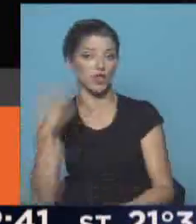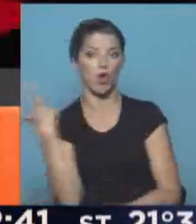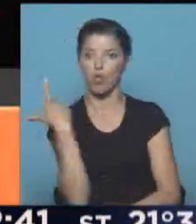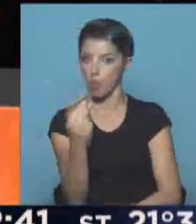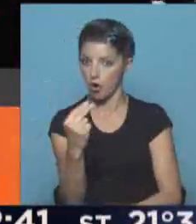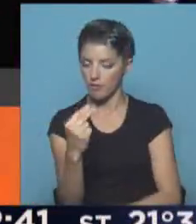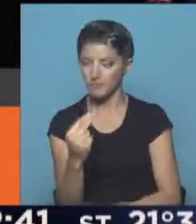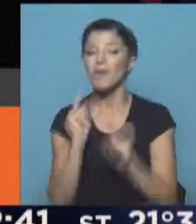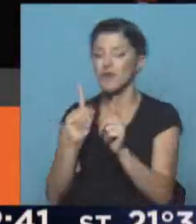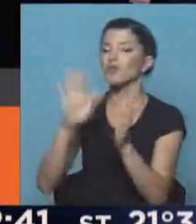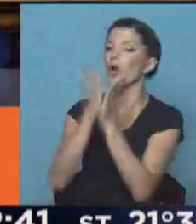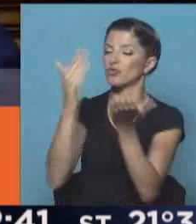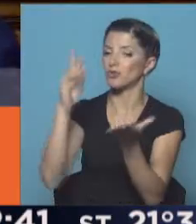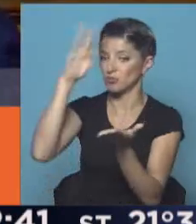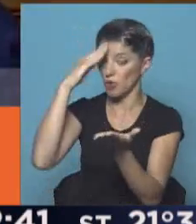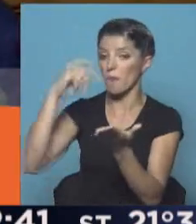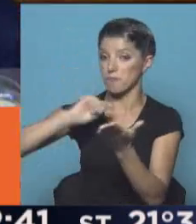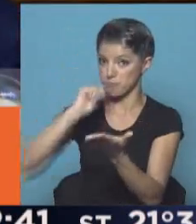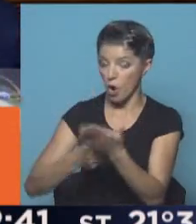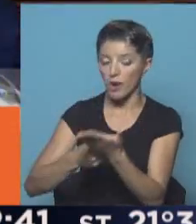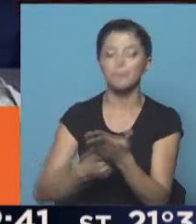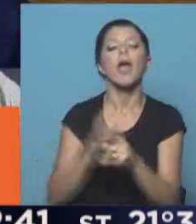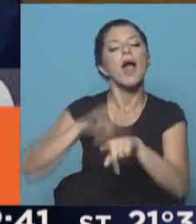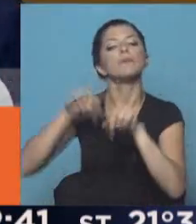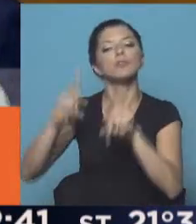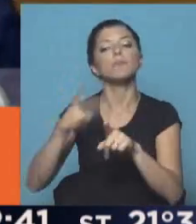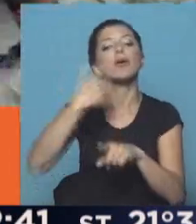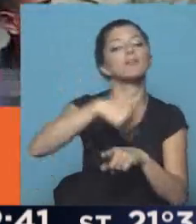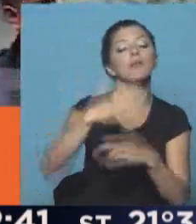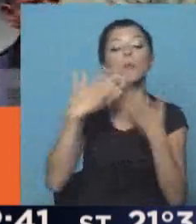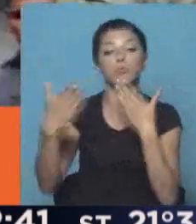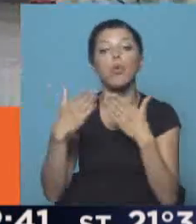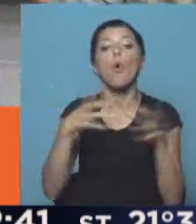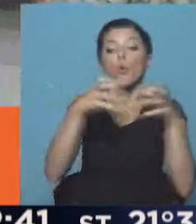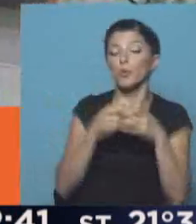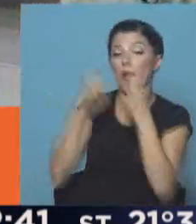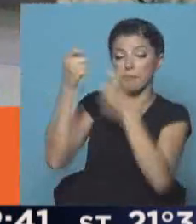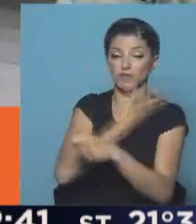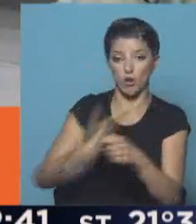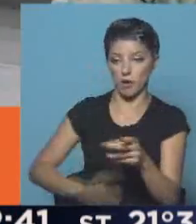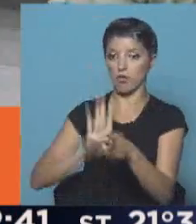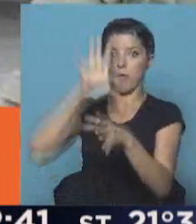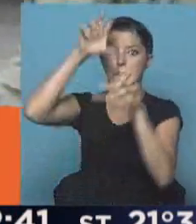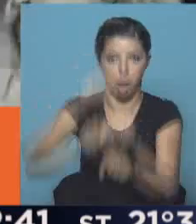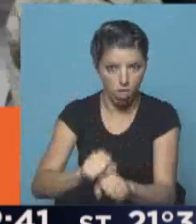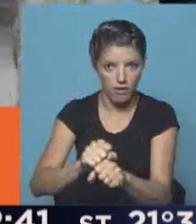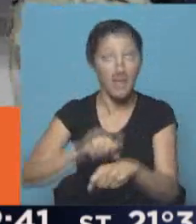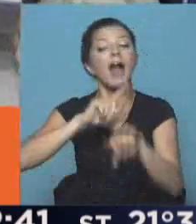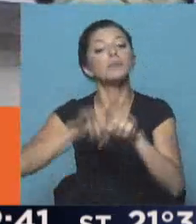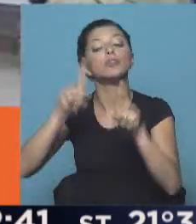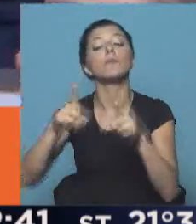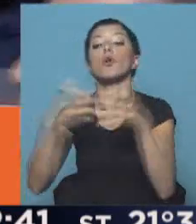en la que un grupo de militantes del oficialismo irrumpió en el recinto al tiempo que los legisladores opositores convocaban